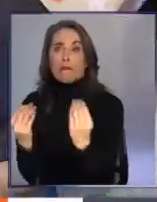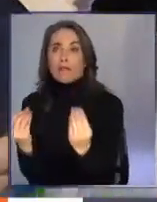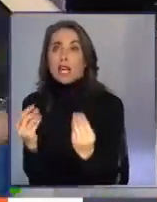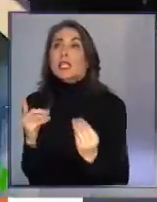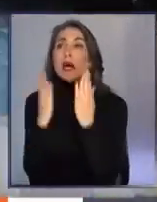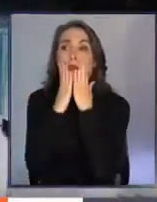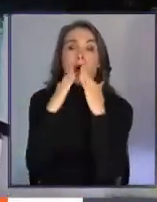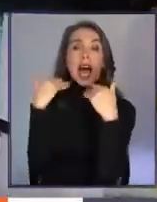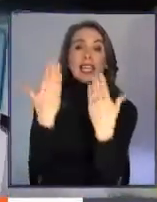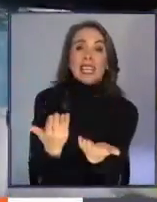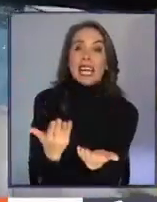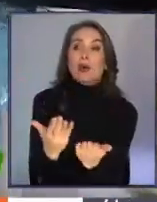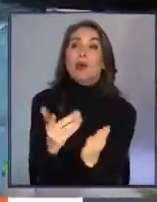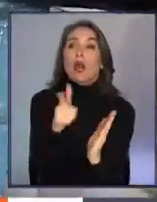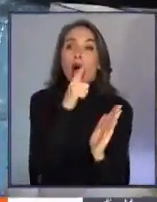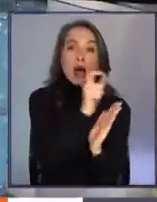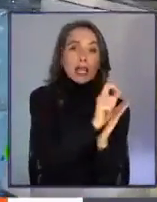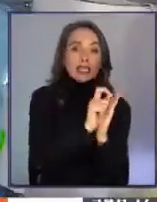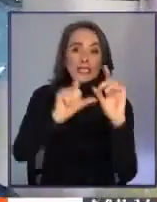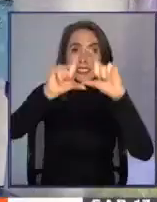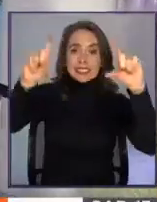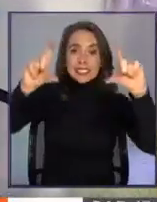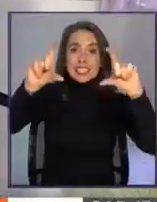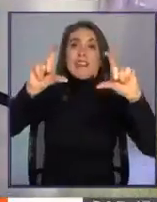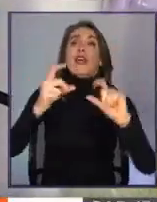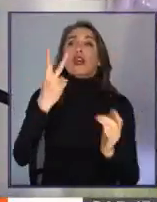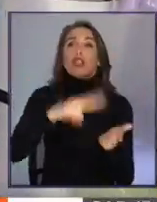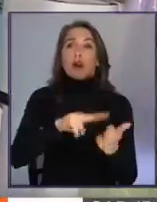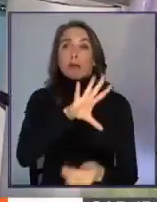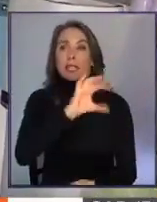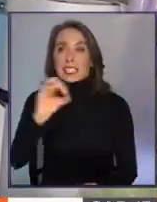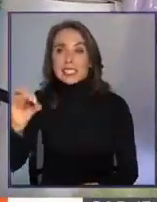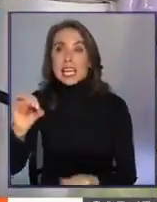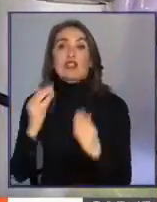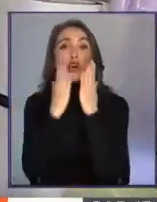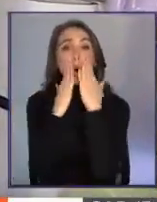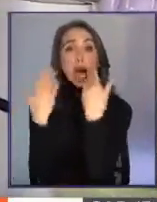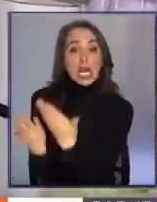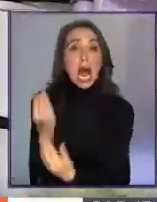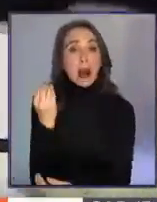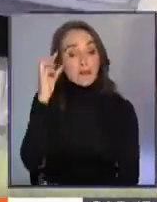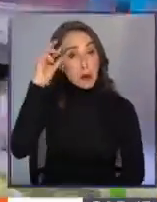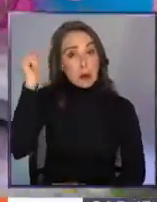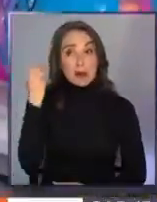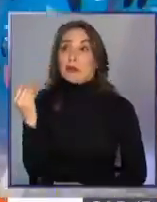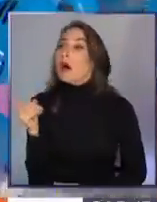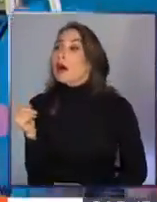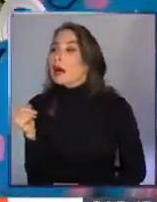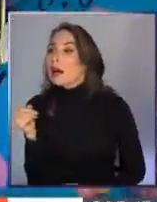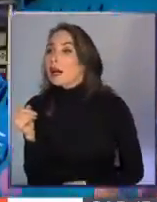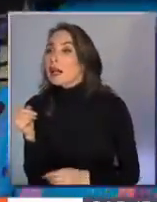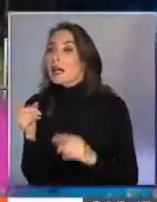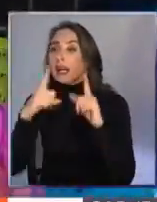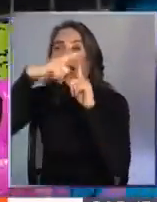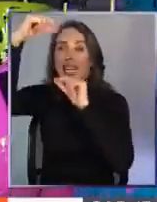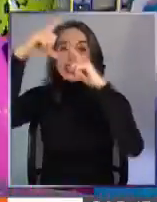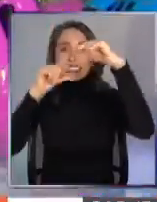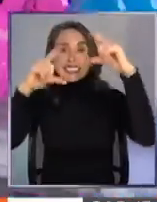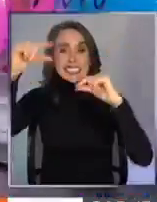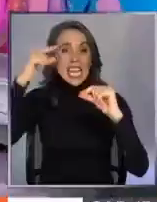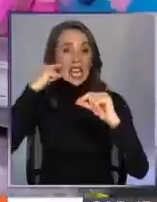regalar, puedes escribir un mensaje o algo a 2.500. ¿Cachai? Para un regalo. Mira, está bueno. Esta tiene como forma estrella.